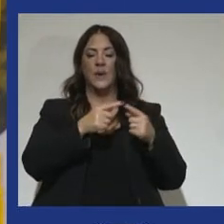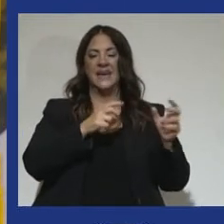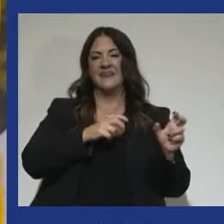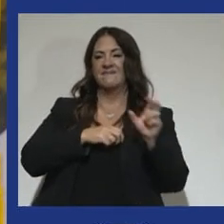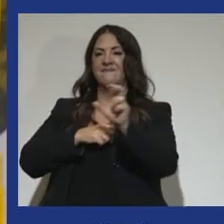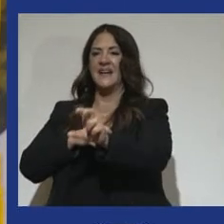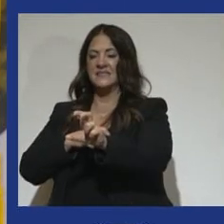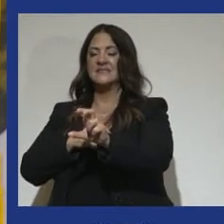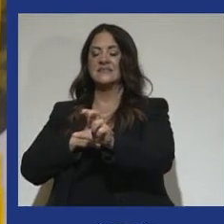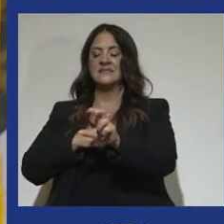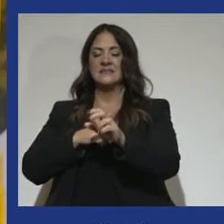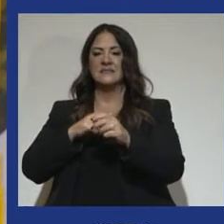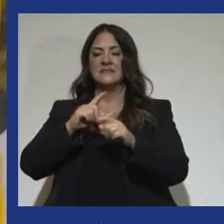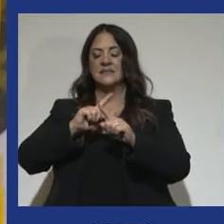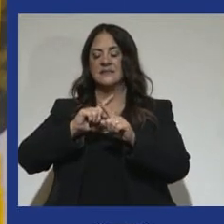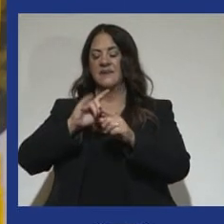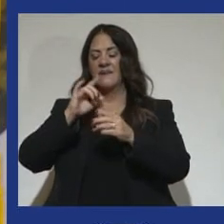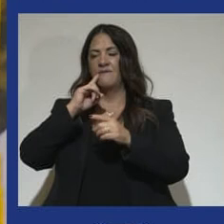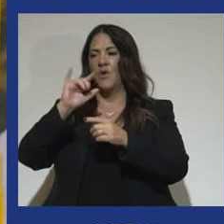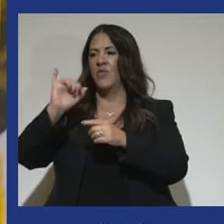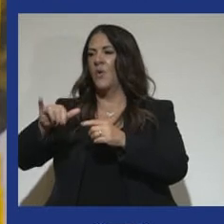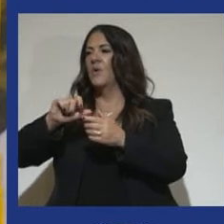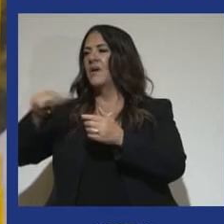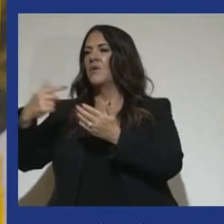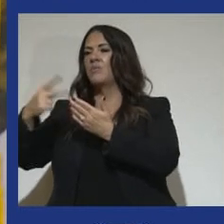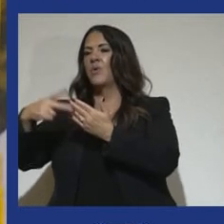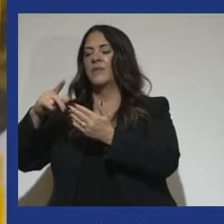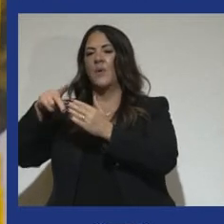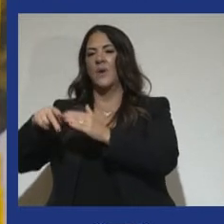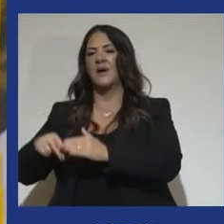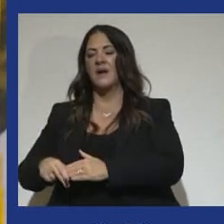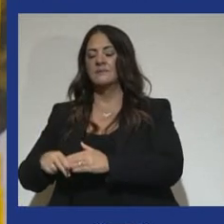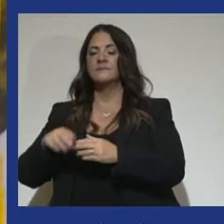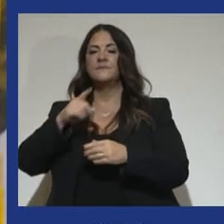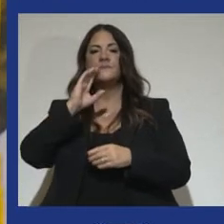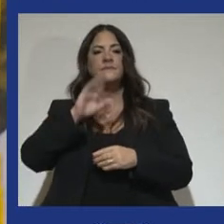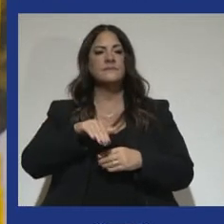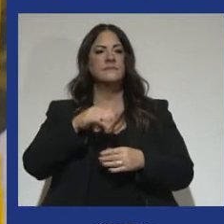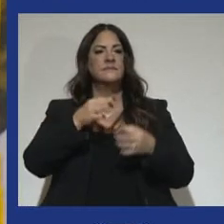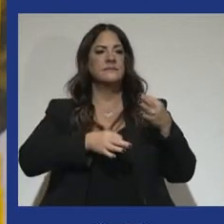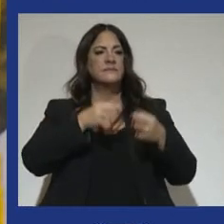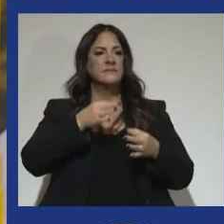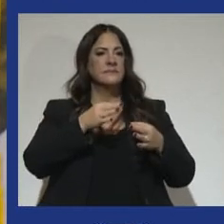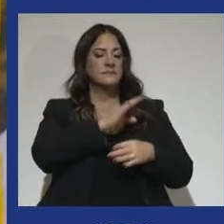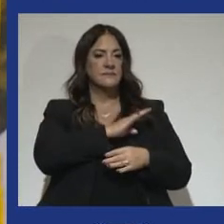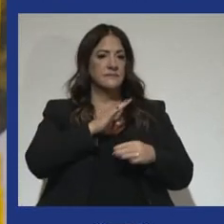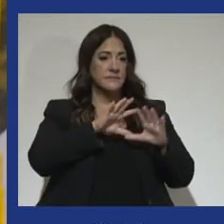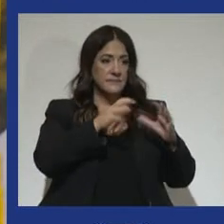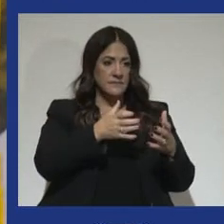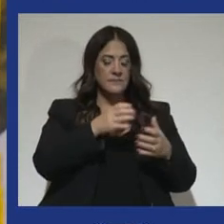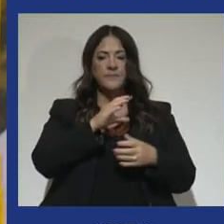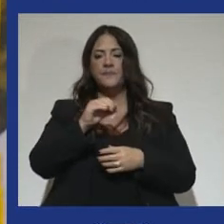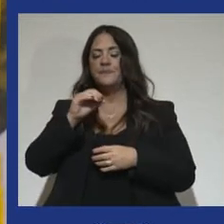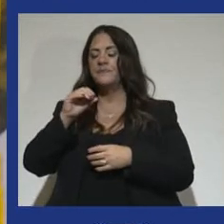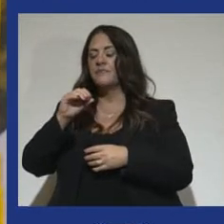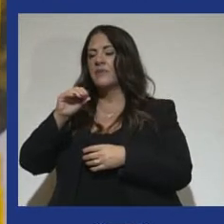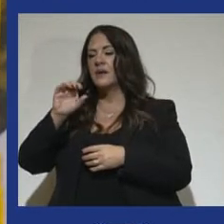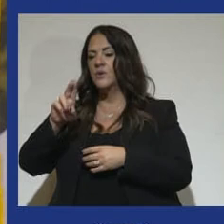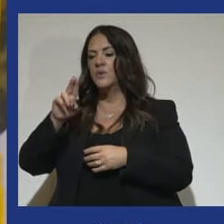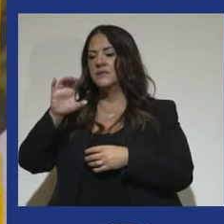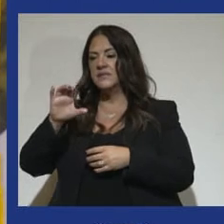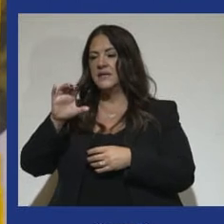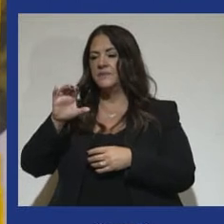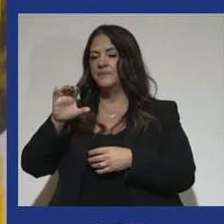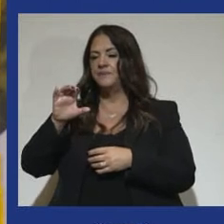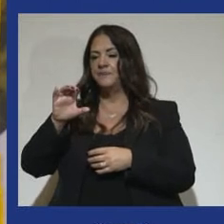para hacer inversiones adicionales en las áreas que fueron recortadas en el ramo legislativo use usb